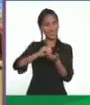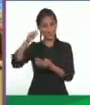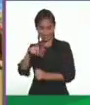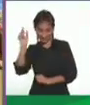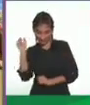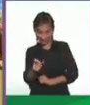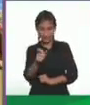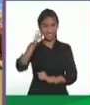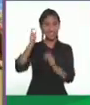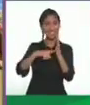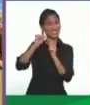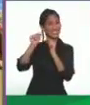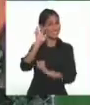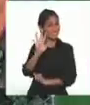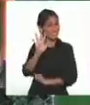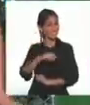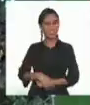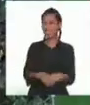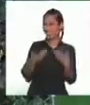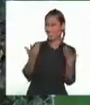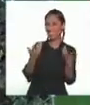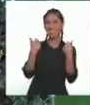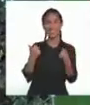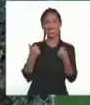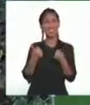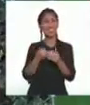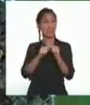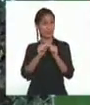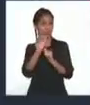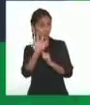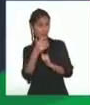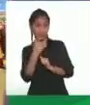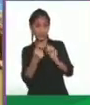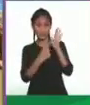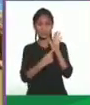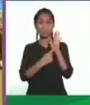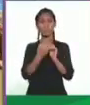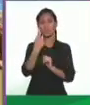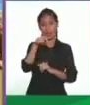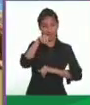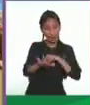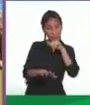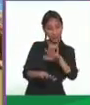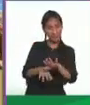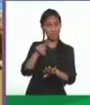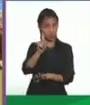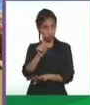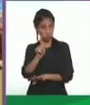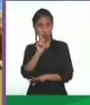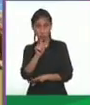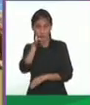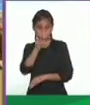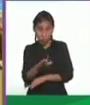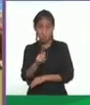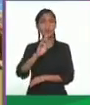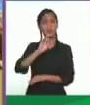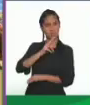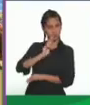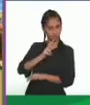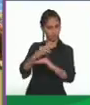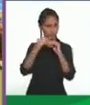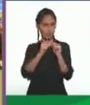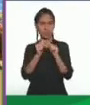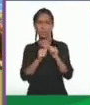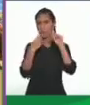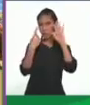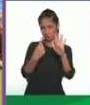dado. 5. En el casillero 5 dice, avanza un casillero y responde la pregunta. Sí, entonces voy al